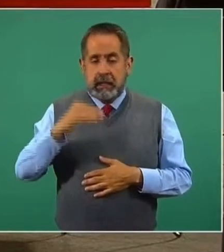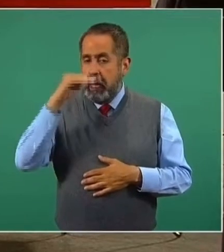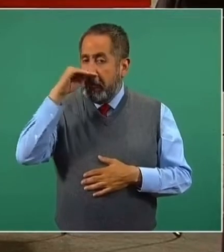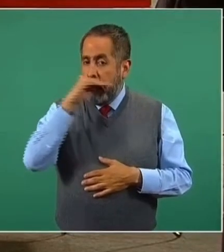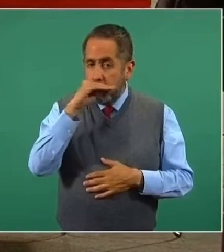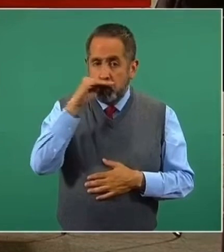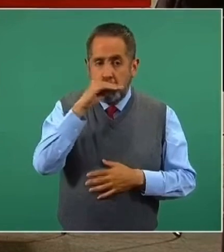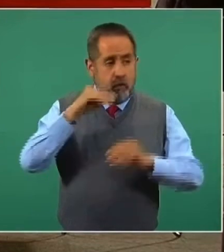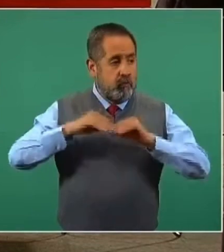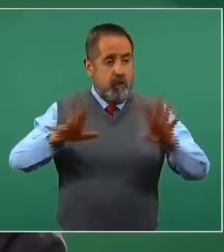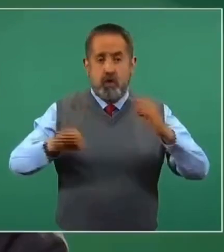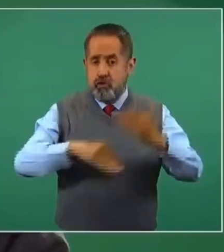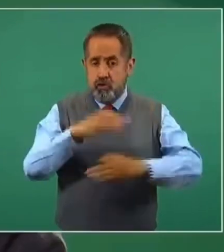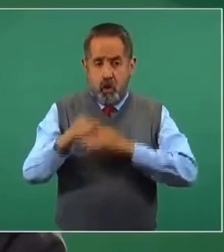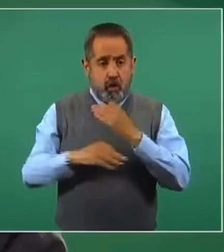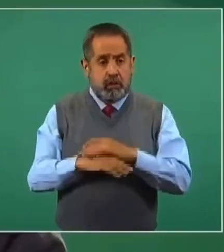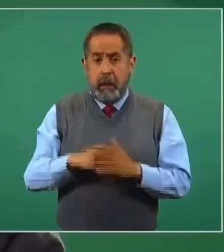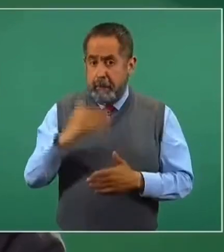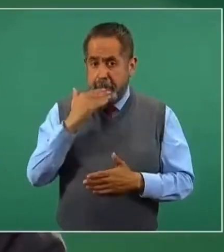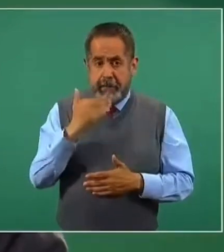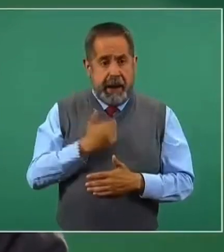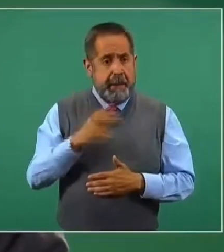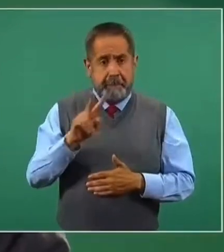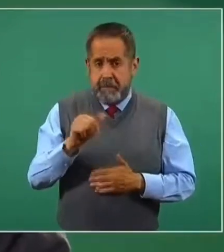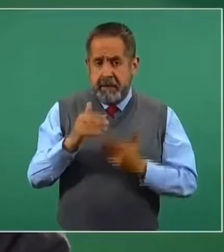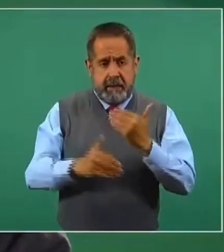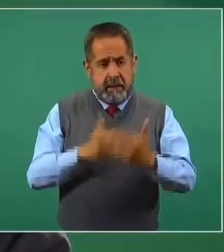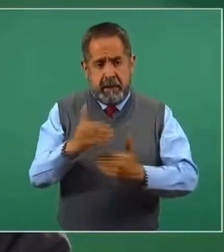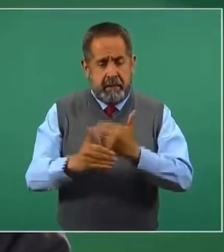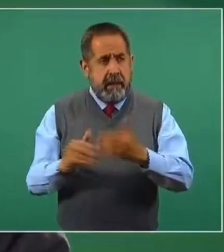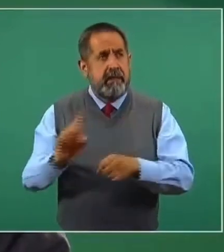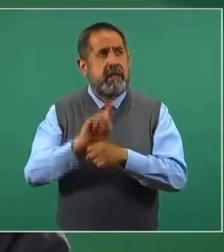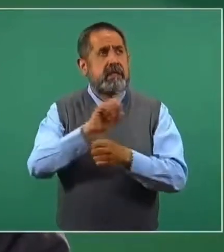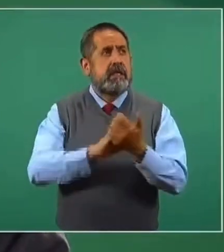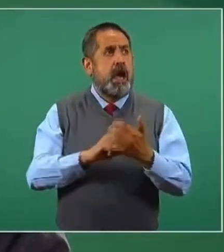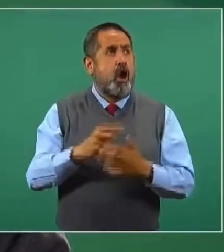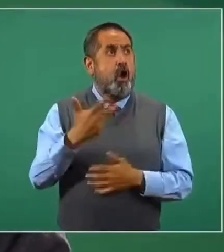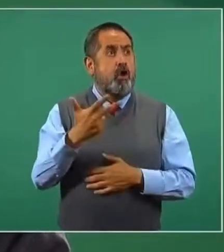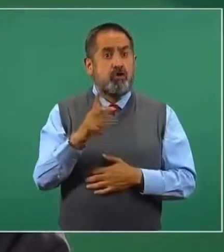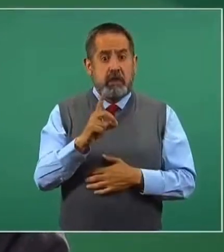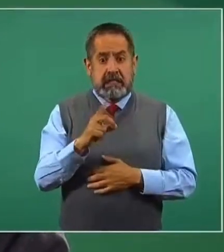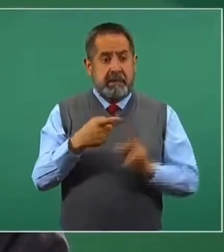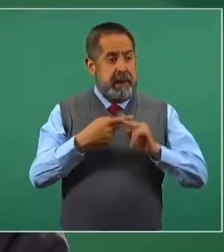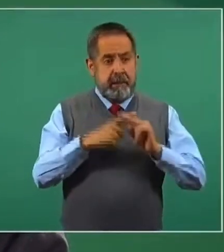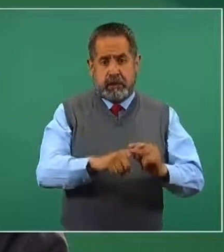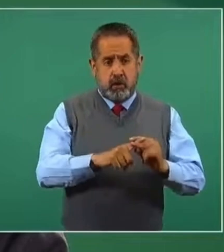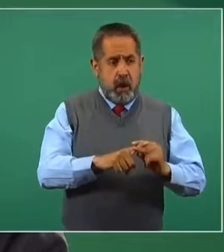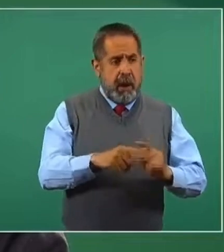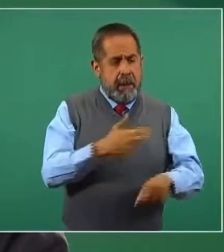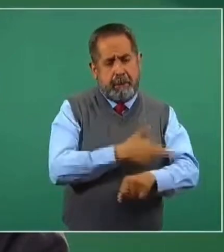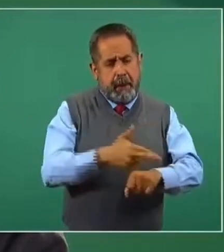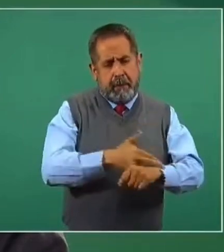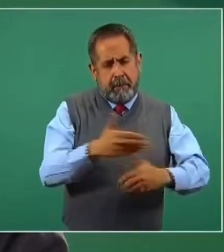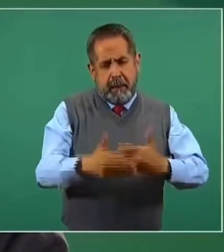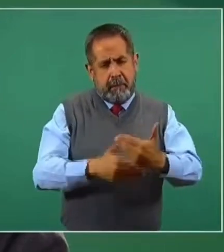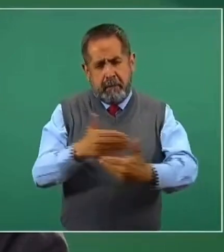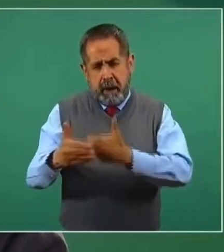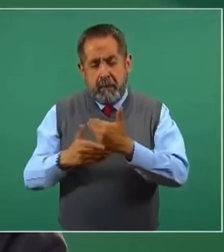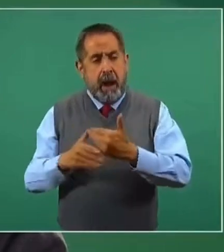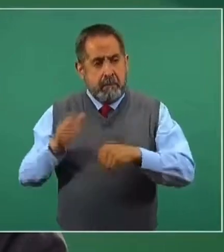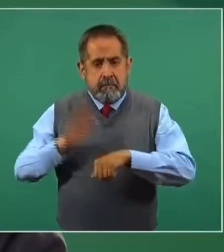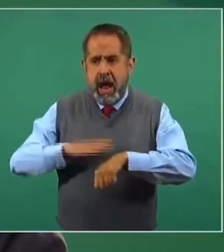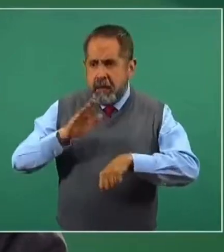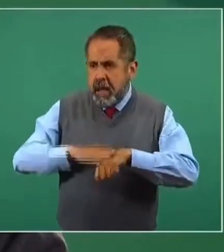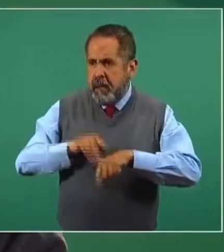avanzando a buen ritmo, tal como lo habíamos planeado desde el 8 de diciembre del año pasado. Vamos logrando una